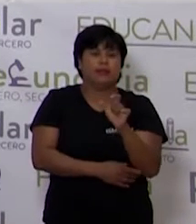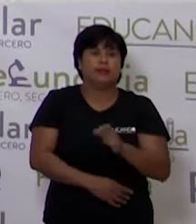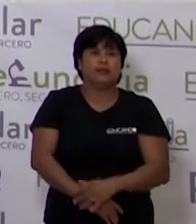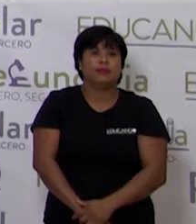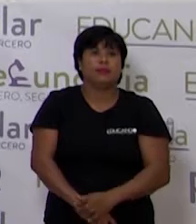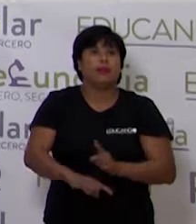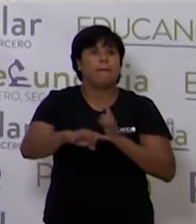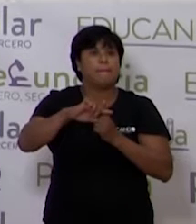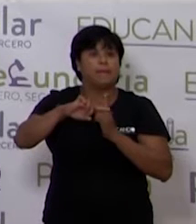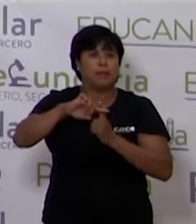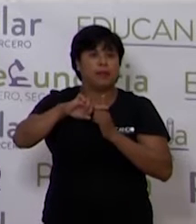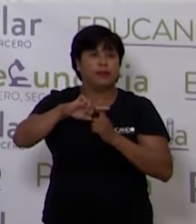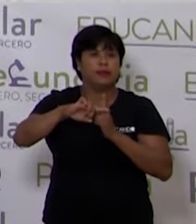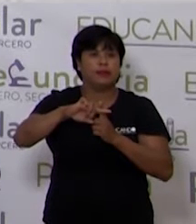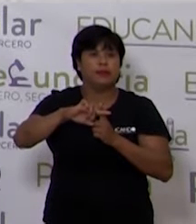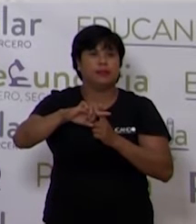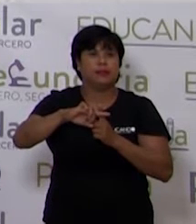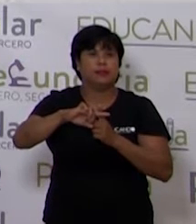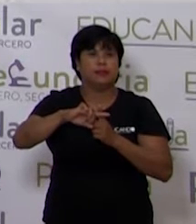más